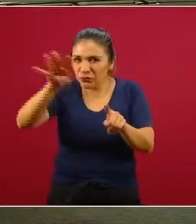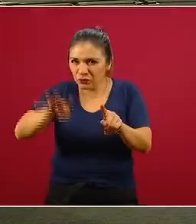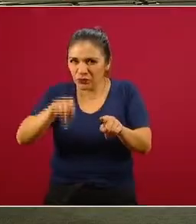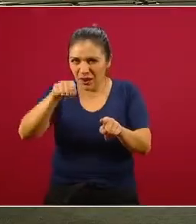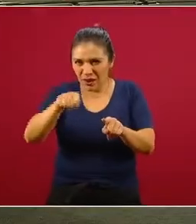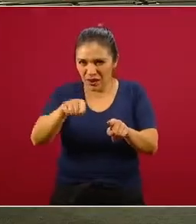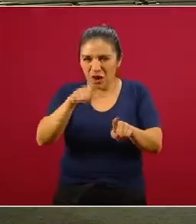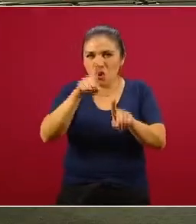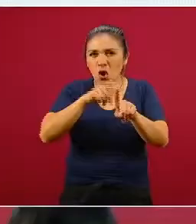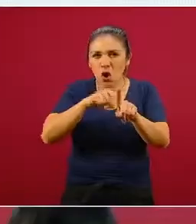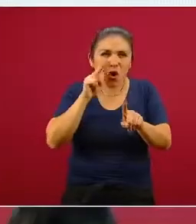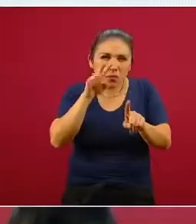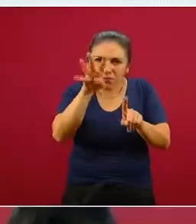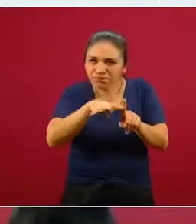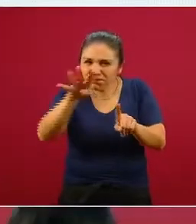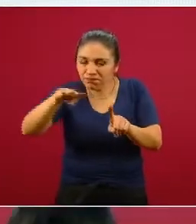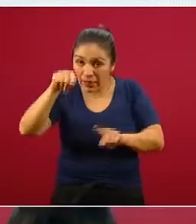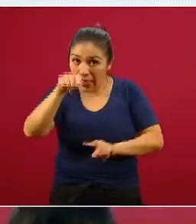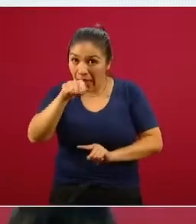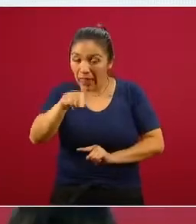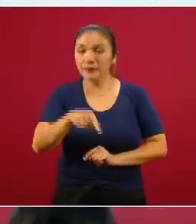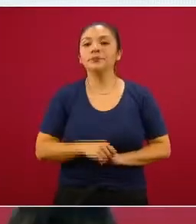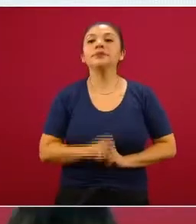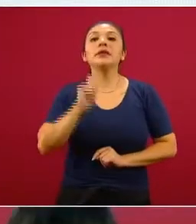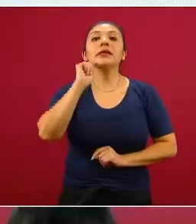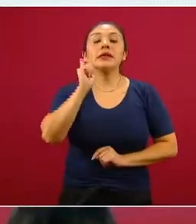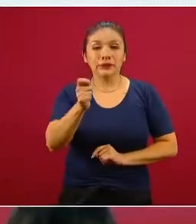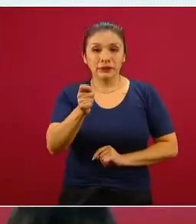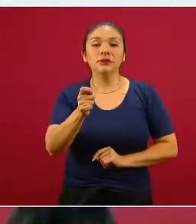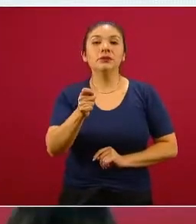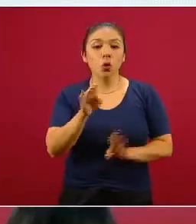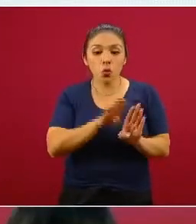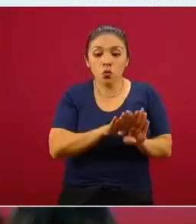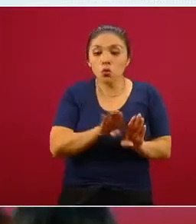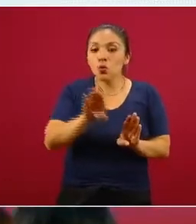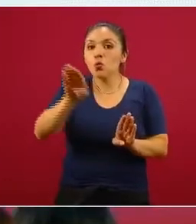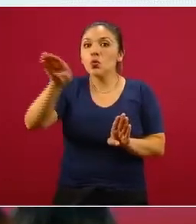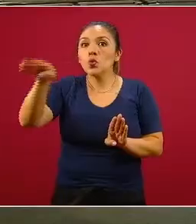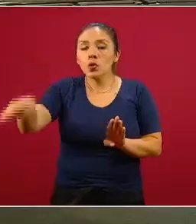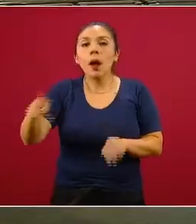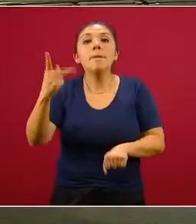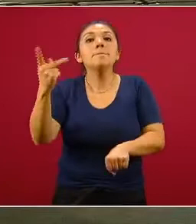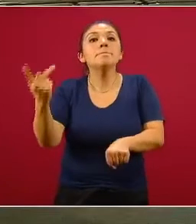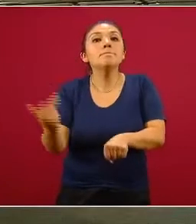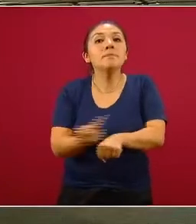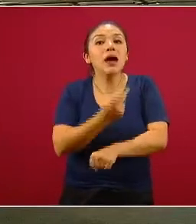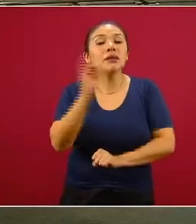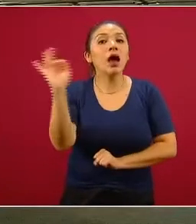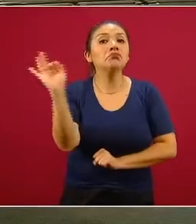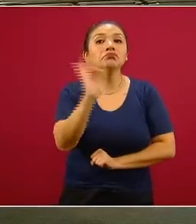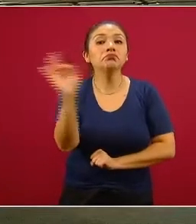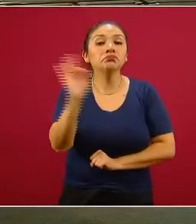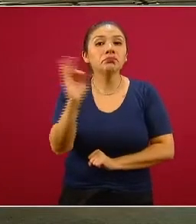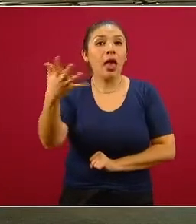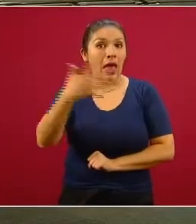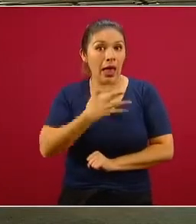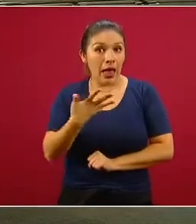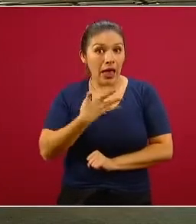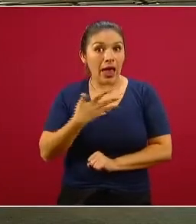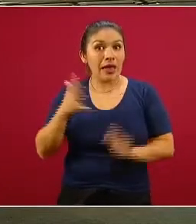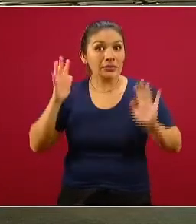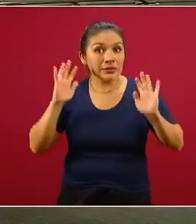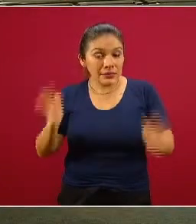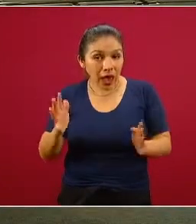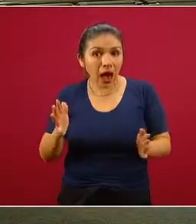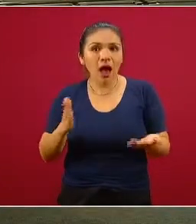este patrón de rayas, es la curva epidémica que se observaría si se hacen